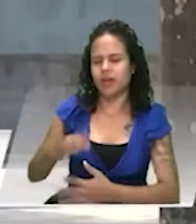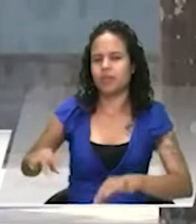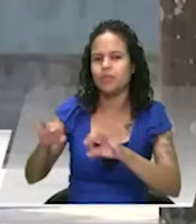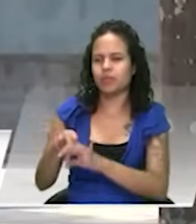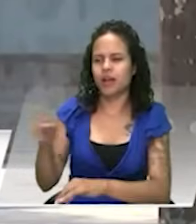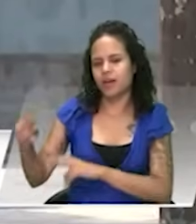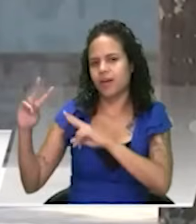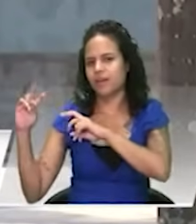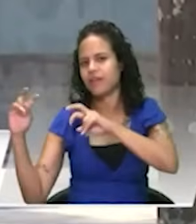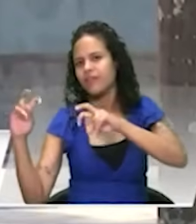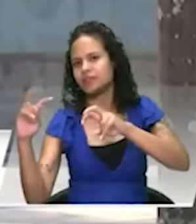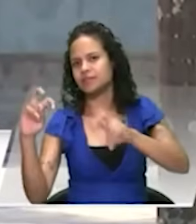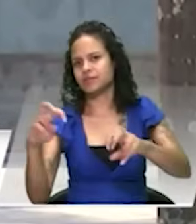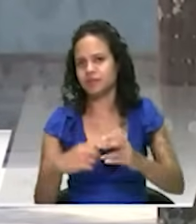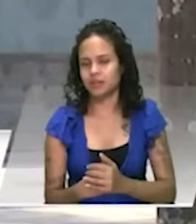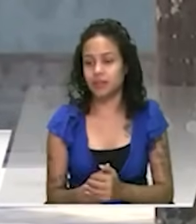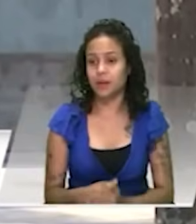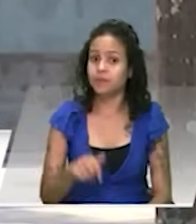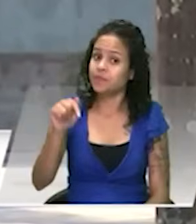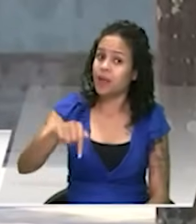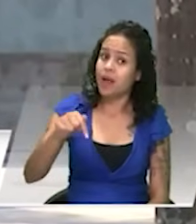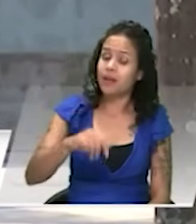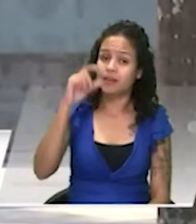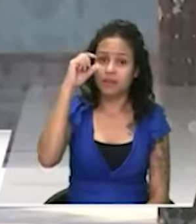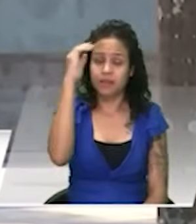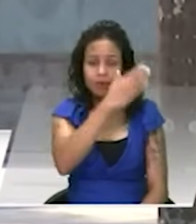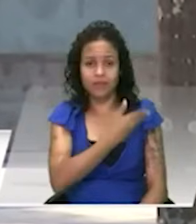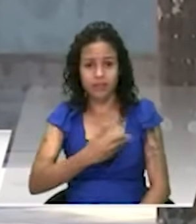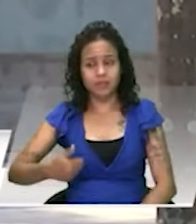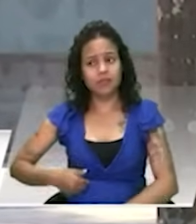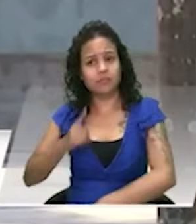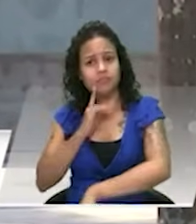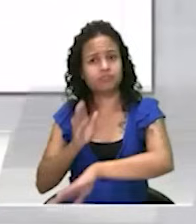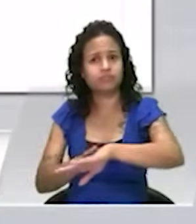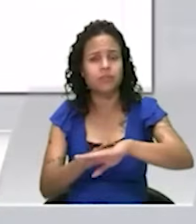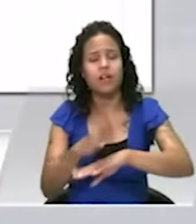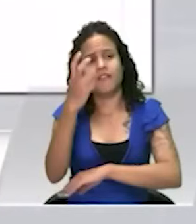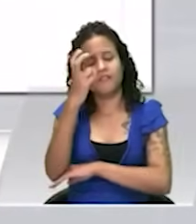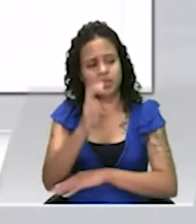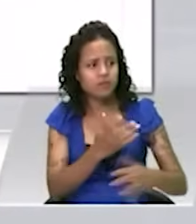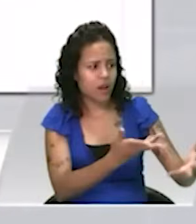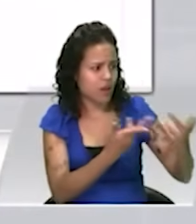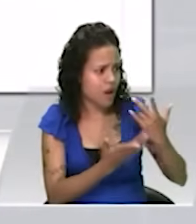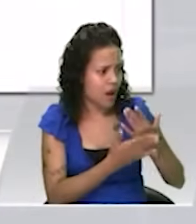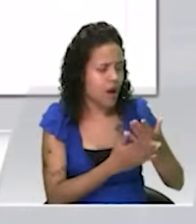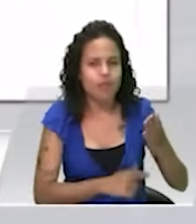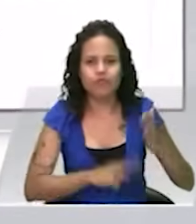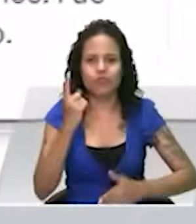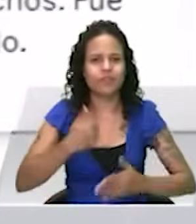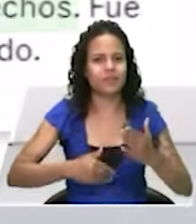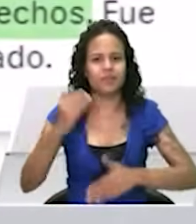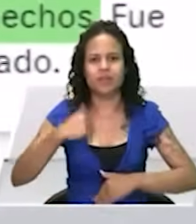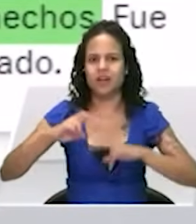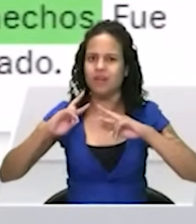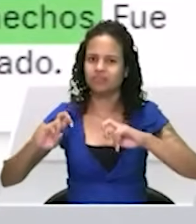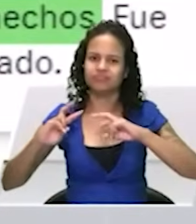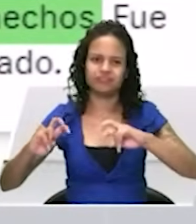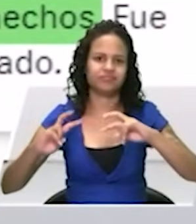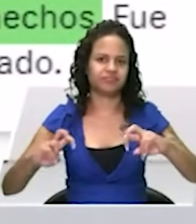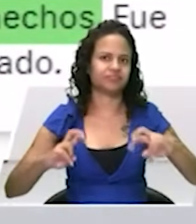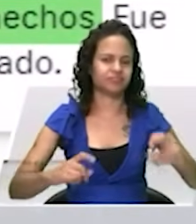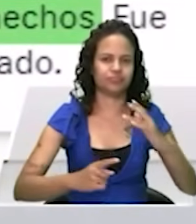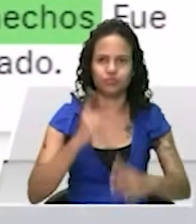investigación. Respondiendo al llamado del presidente Gustavo Petro, la Fiscalía anunció rápidamente la apertura de la respectiva investigación.